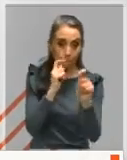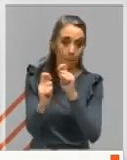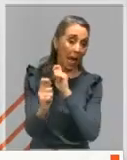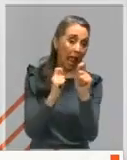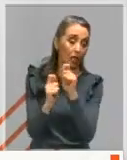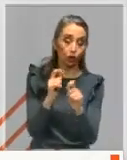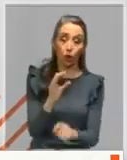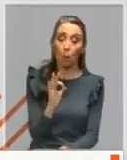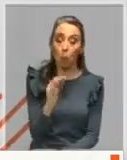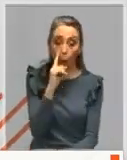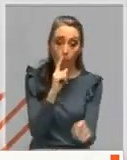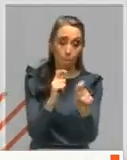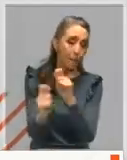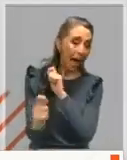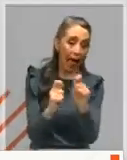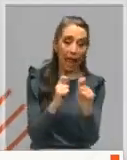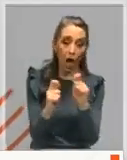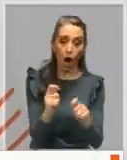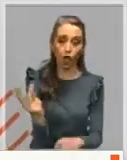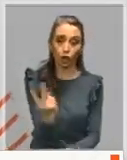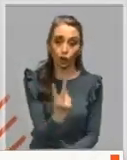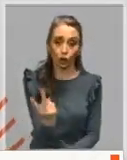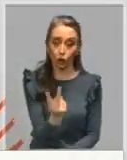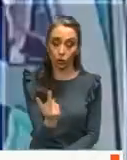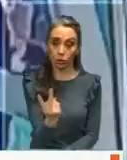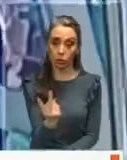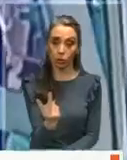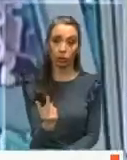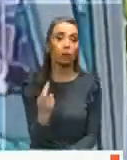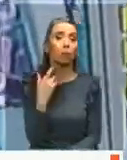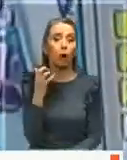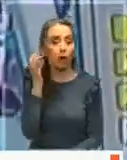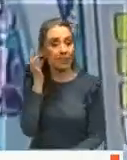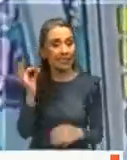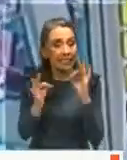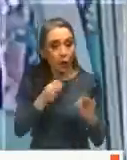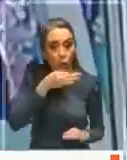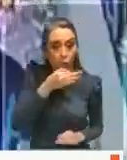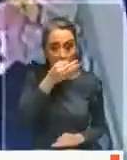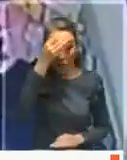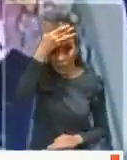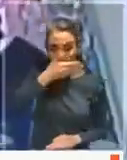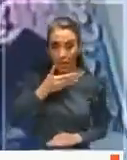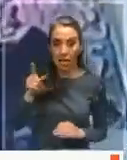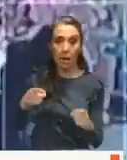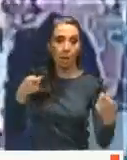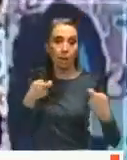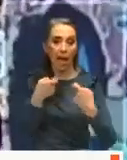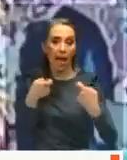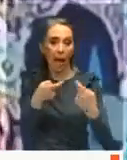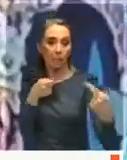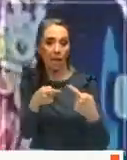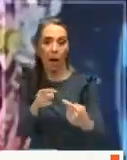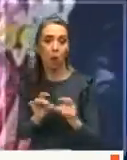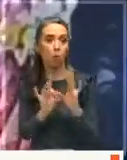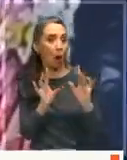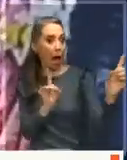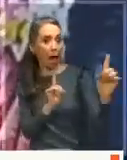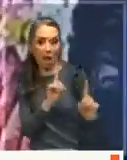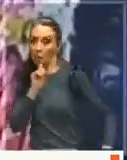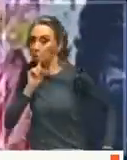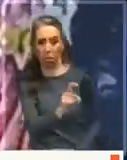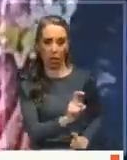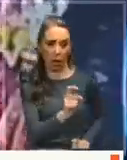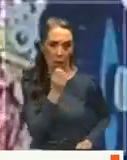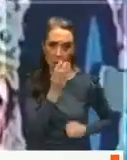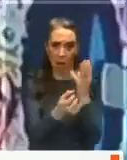muy peligrosos. ¿Por qué? Porque son conflictivos, cualquier persona insultan, a cualquier persona